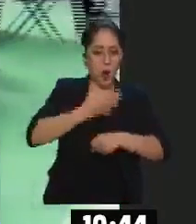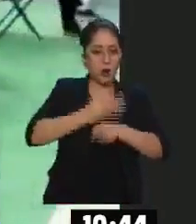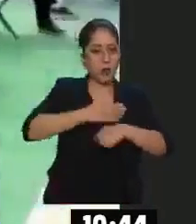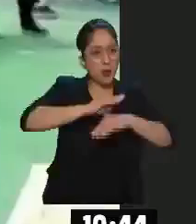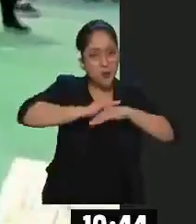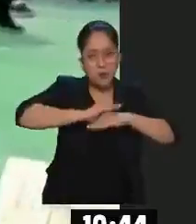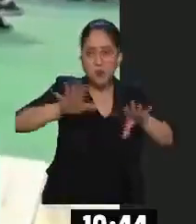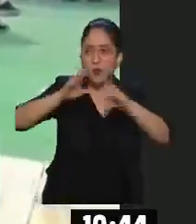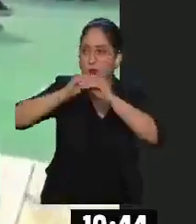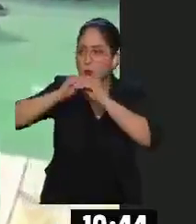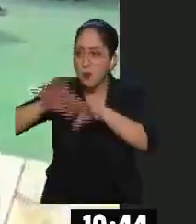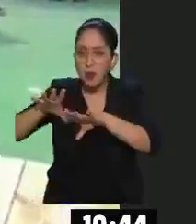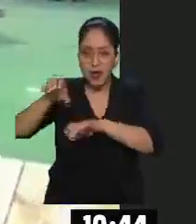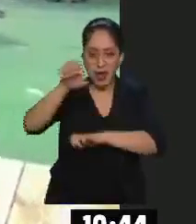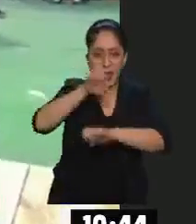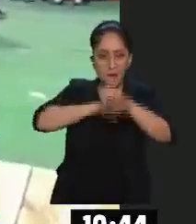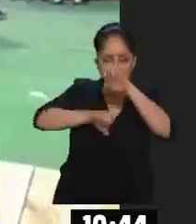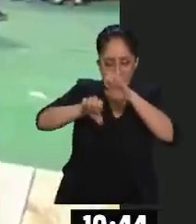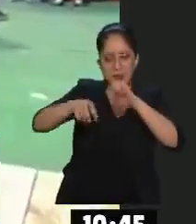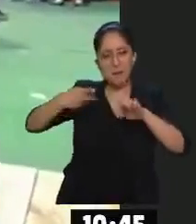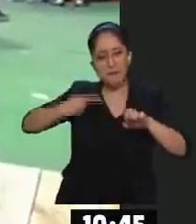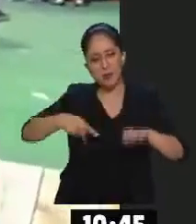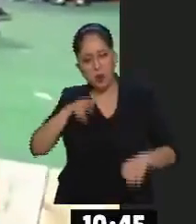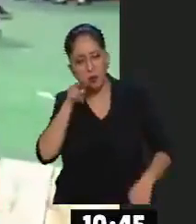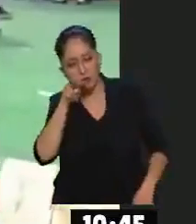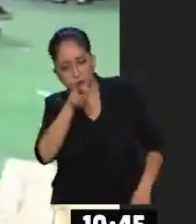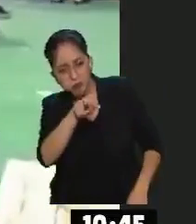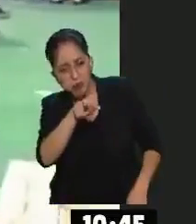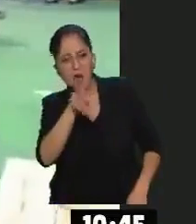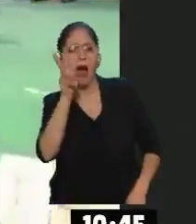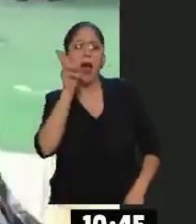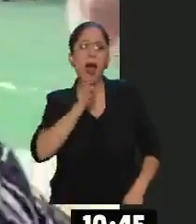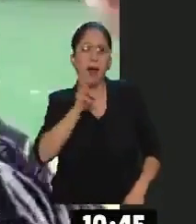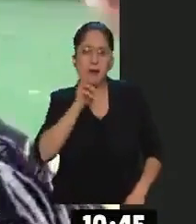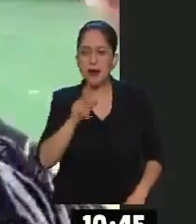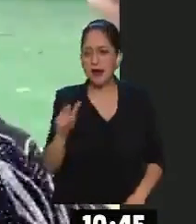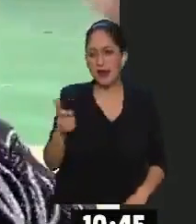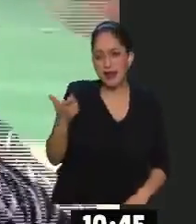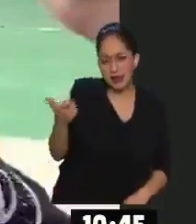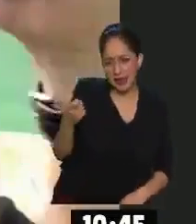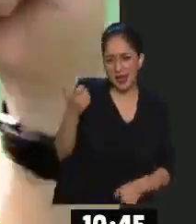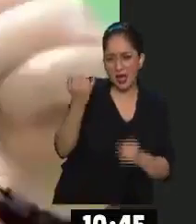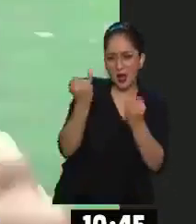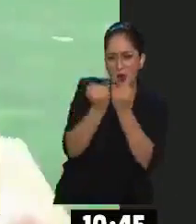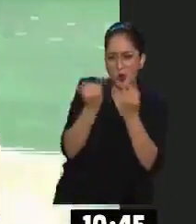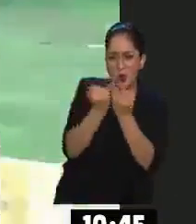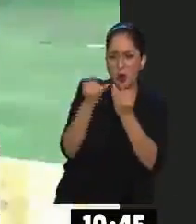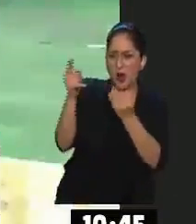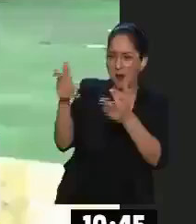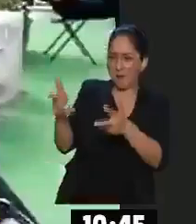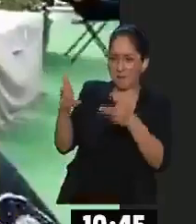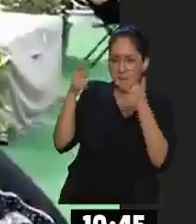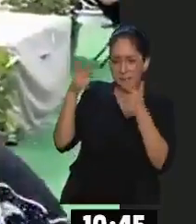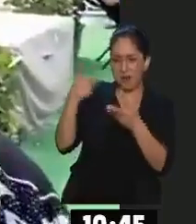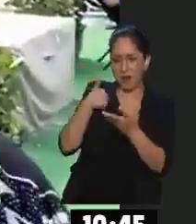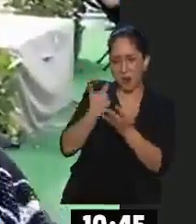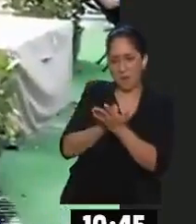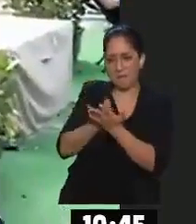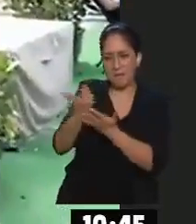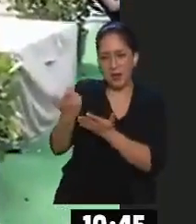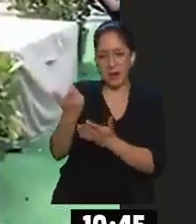que los empresarios empiecen a optar ya por recibir criptomonedas. Yo ahorita les puedo presumir que en el Funk Rock que está allá atrás, pagué con criptomonedas,